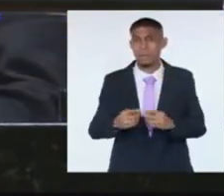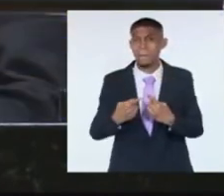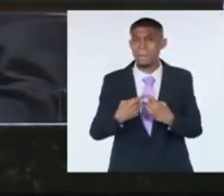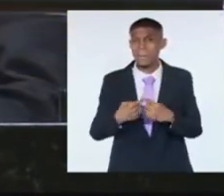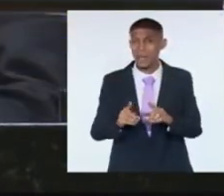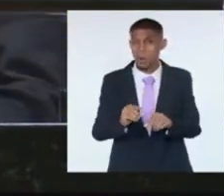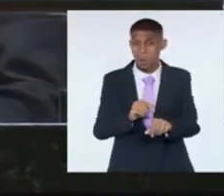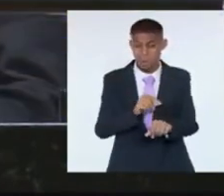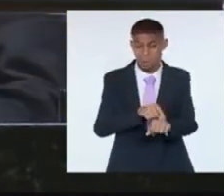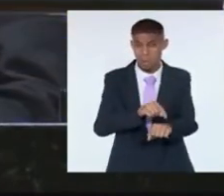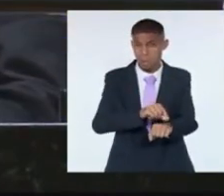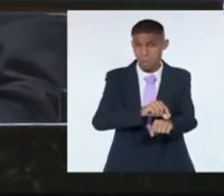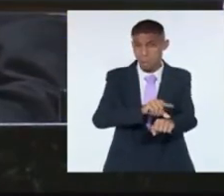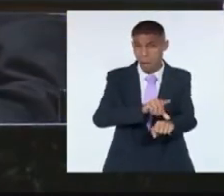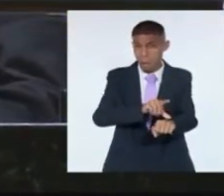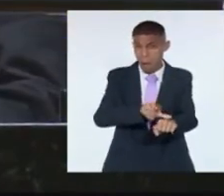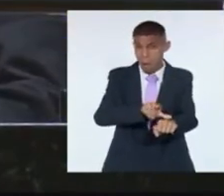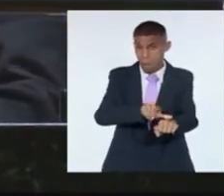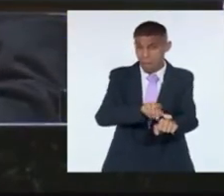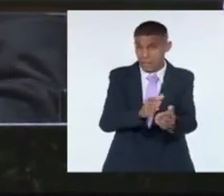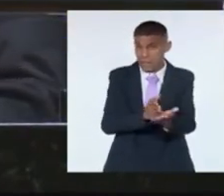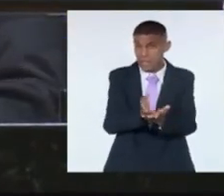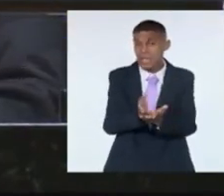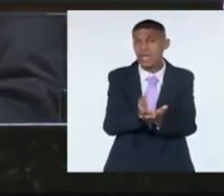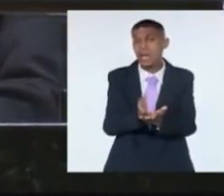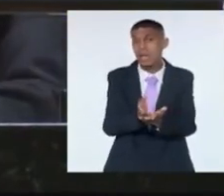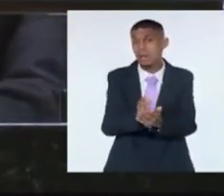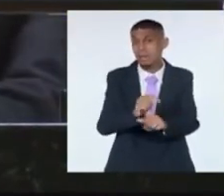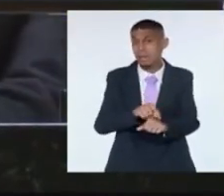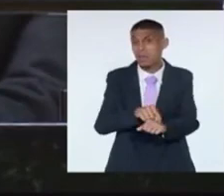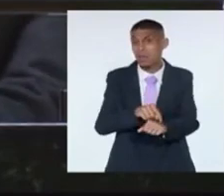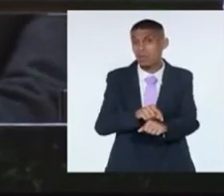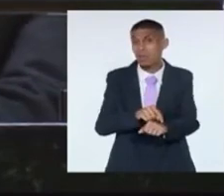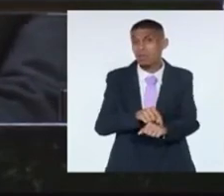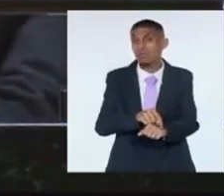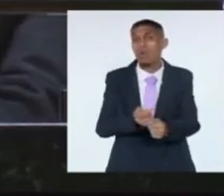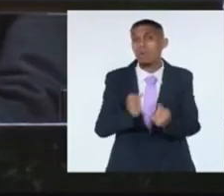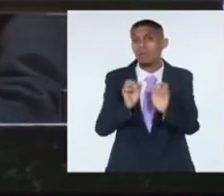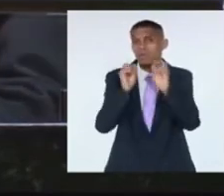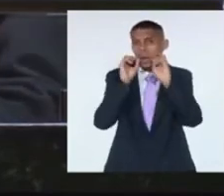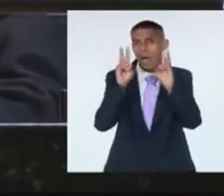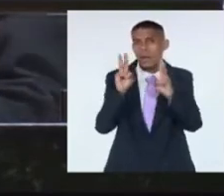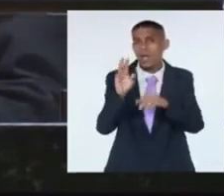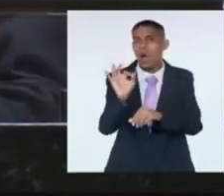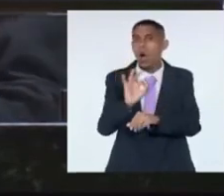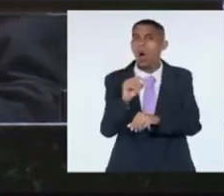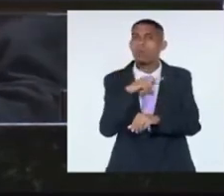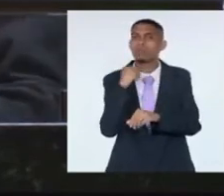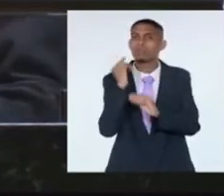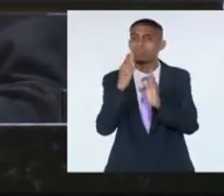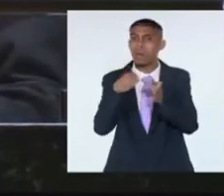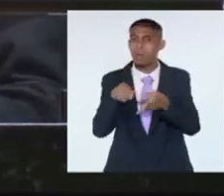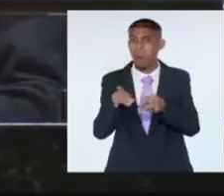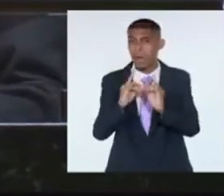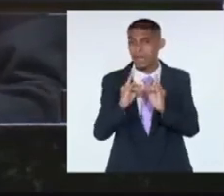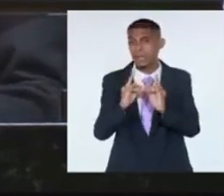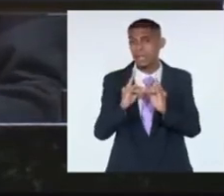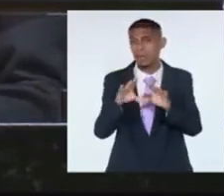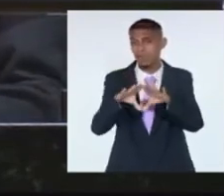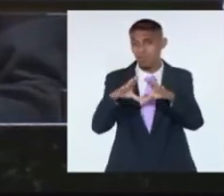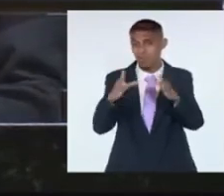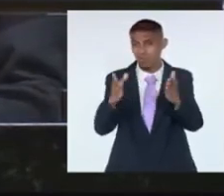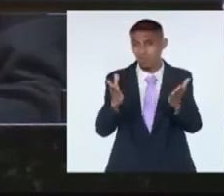reloj ha avanzado en los minutos que definen la vida o la muerte en nuestro planeta